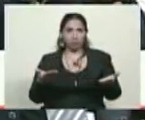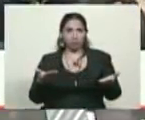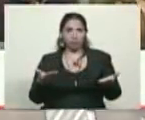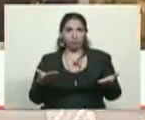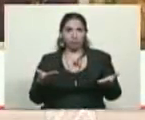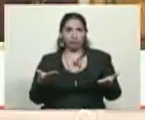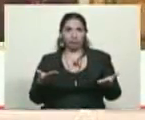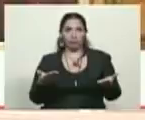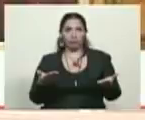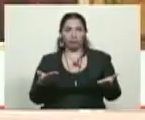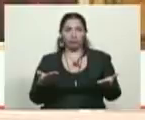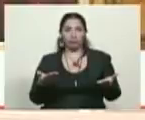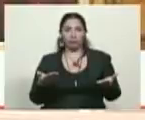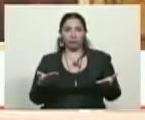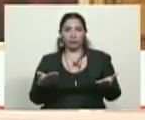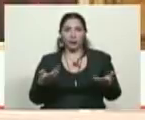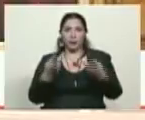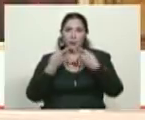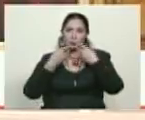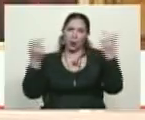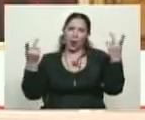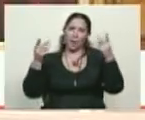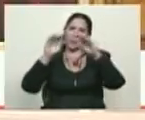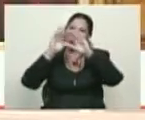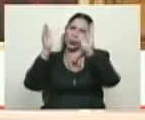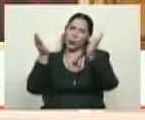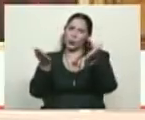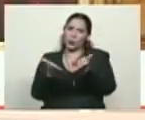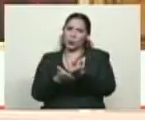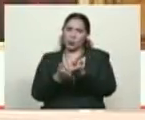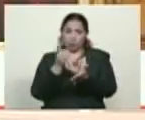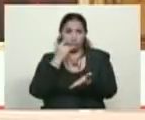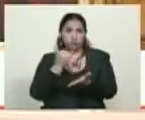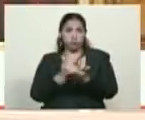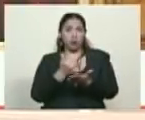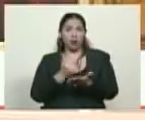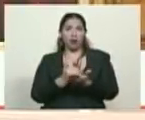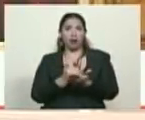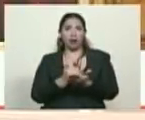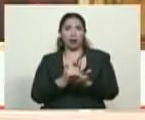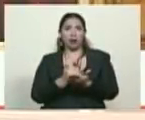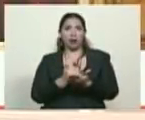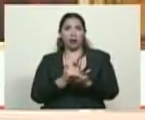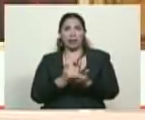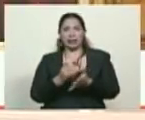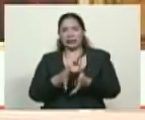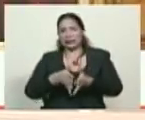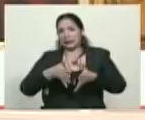que se están sacando por el mundo. Hay que ver la inmensa